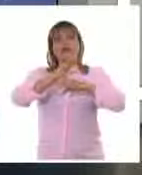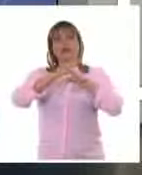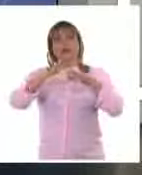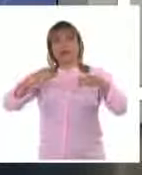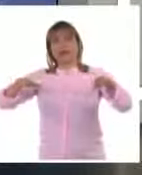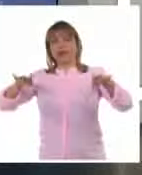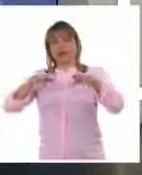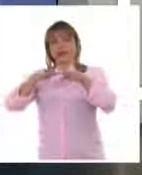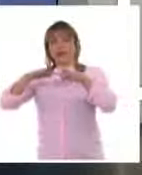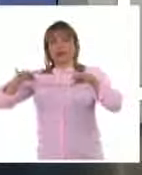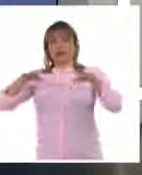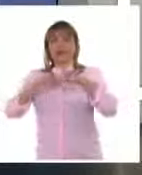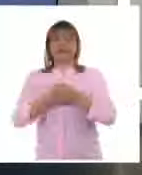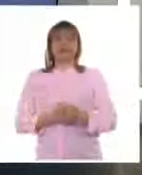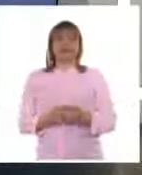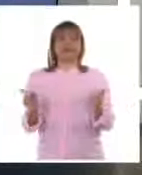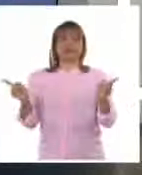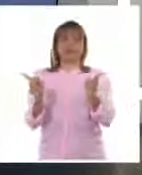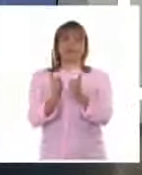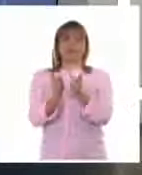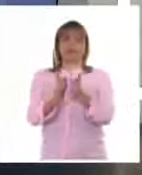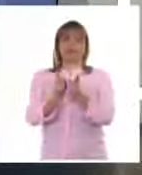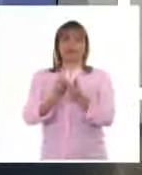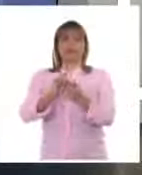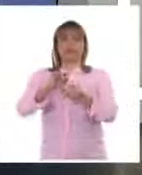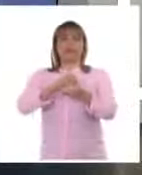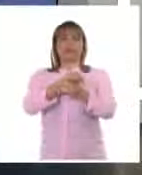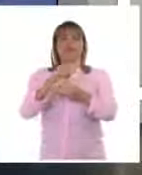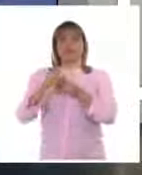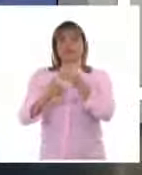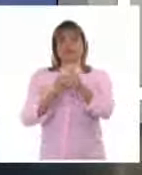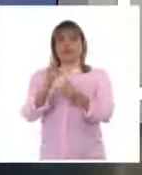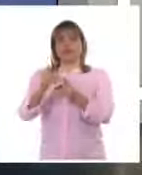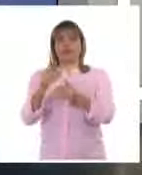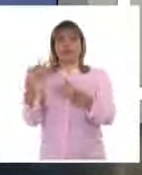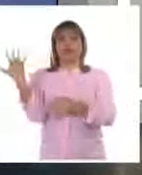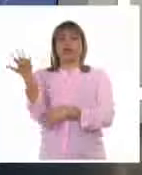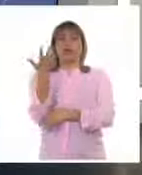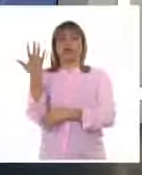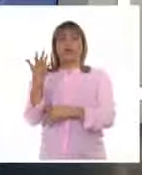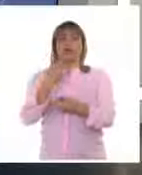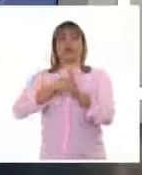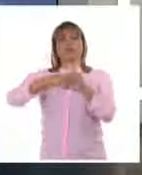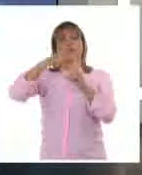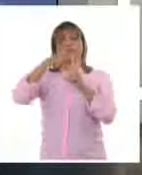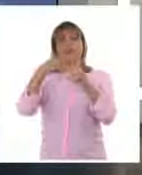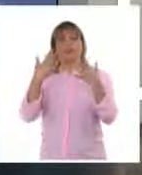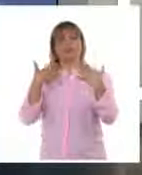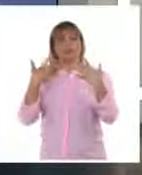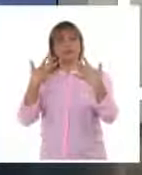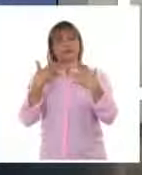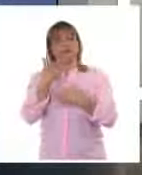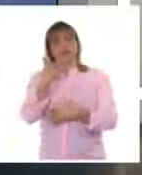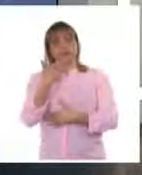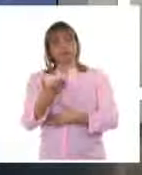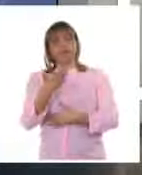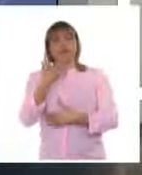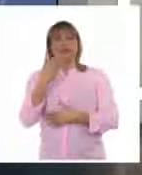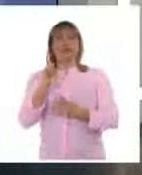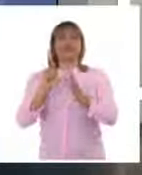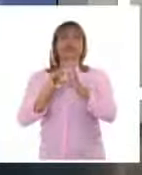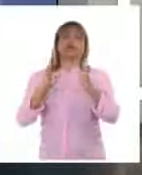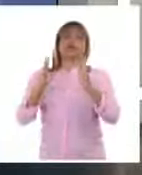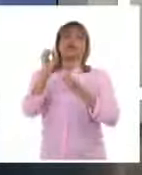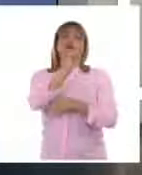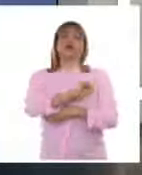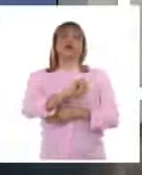de las costas. En resumen, para las próximas horas, temperaturas frescas en el occidente del país y cálidas en las regiones central y oriental con